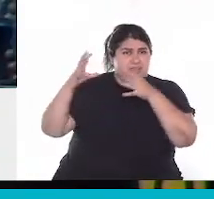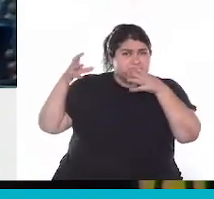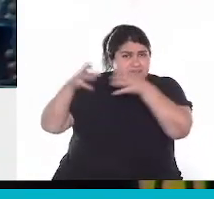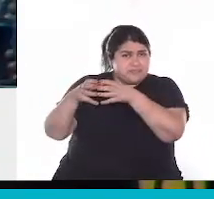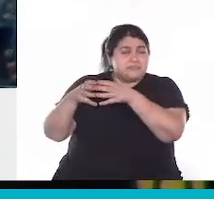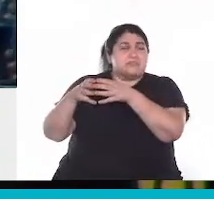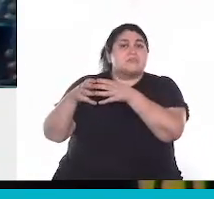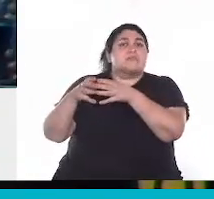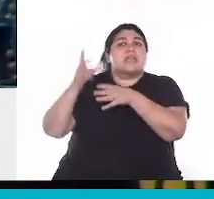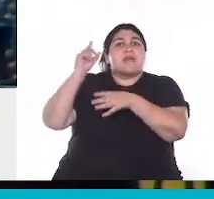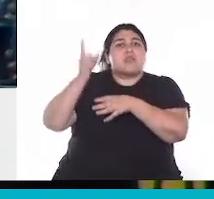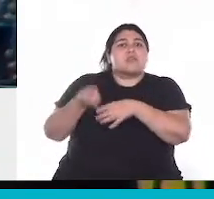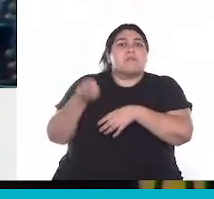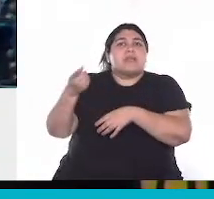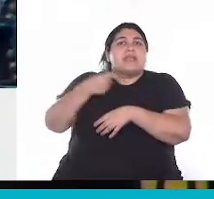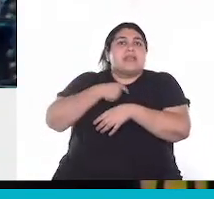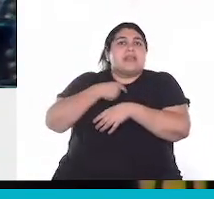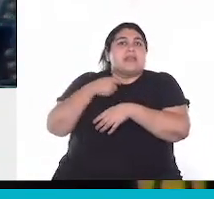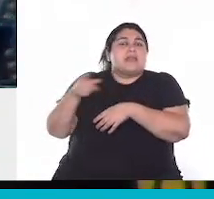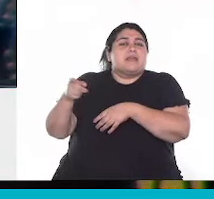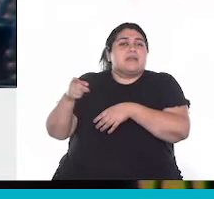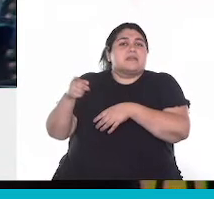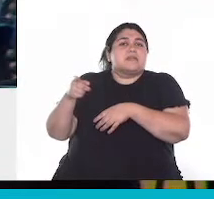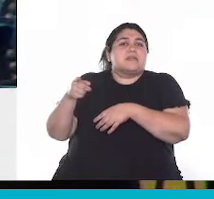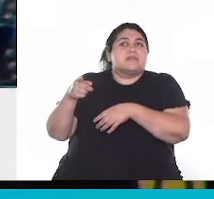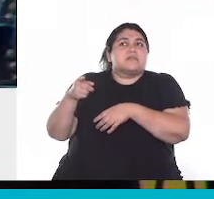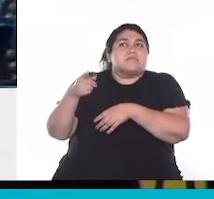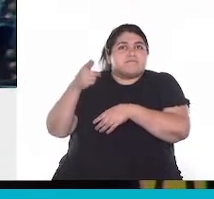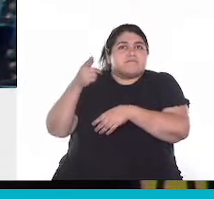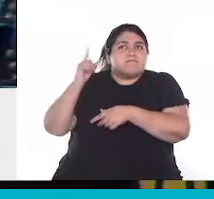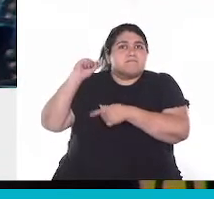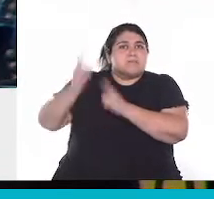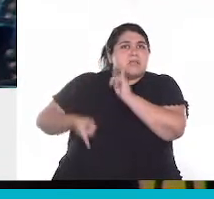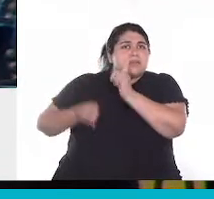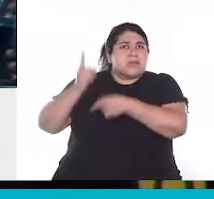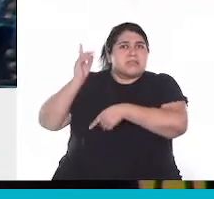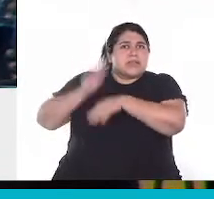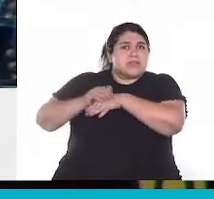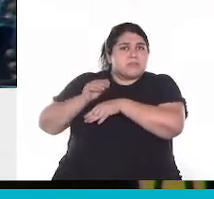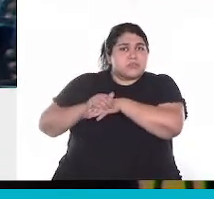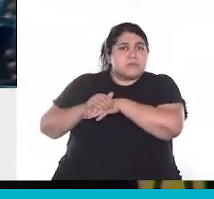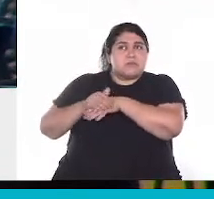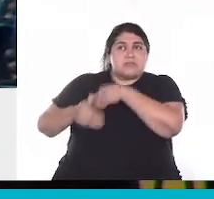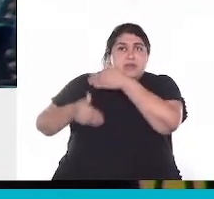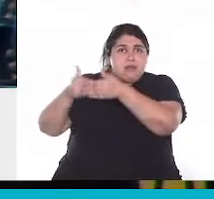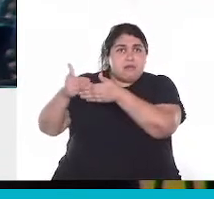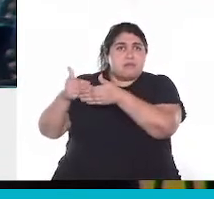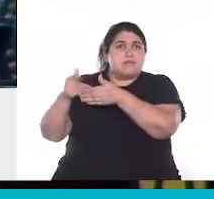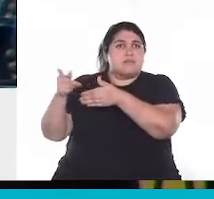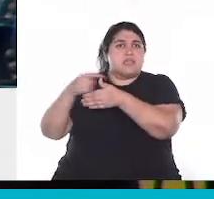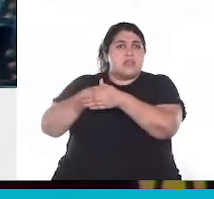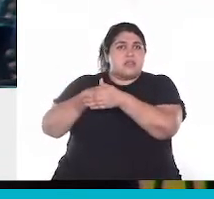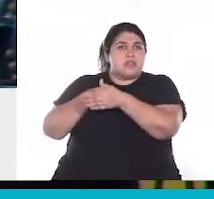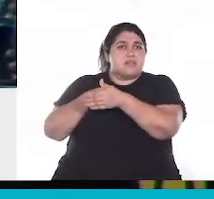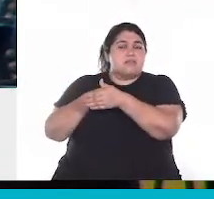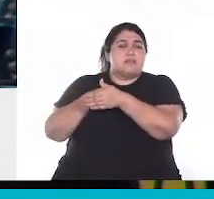sino que también quiere avanzar sobre las responsabilidades y sobre las